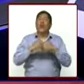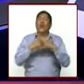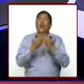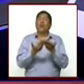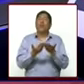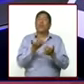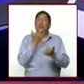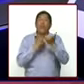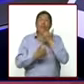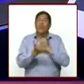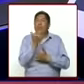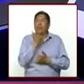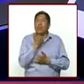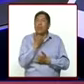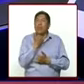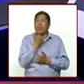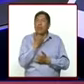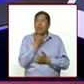por favor.